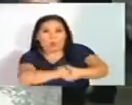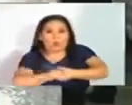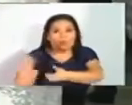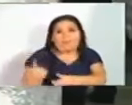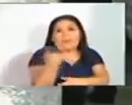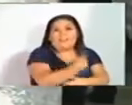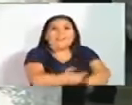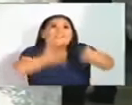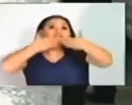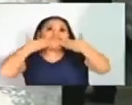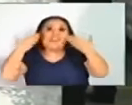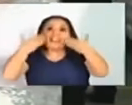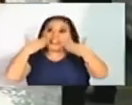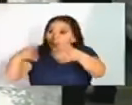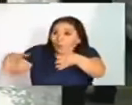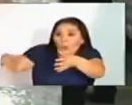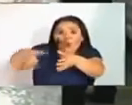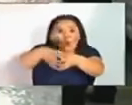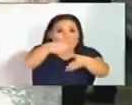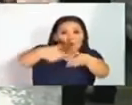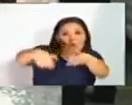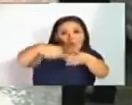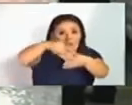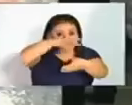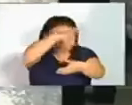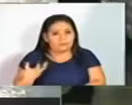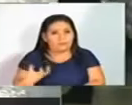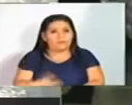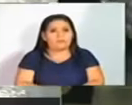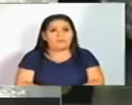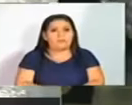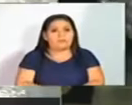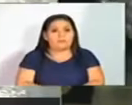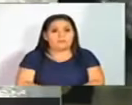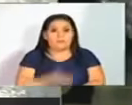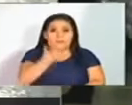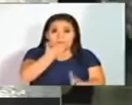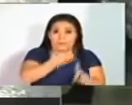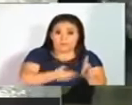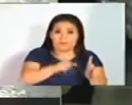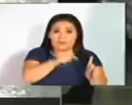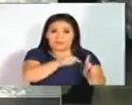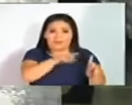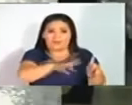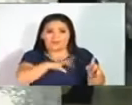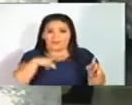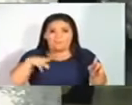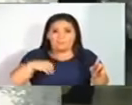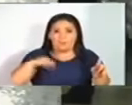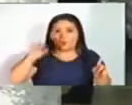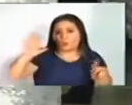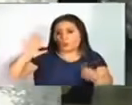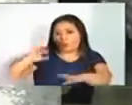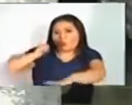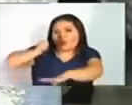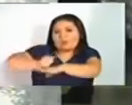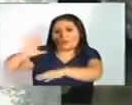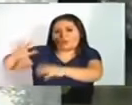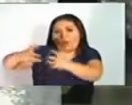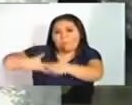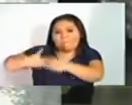Hombres Felices y no quiere decir que todos los hombres felices son parte de mi asociación. Esta persona, quien es familiar, de quien fundó tu periódico, y tú lo sabes,